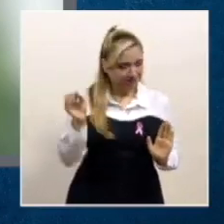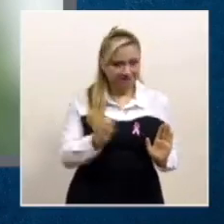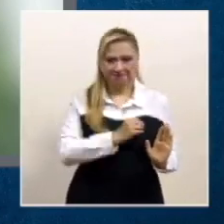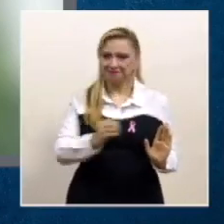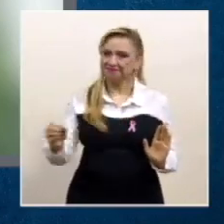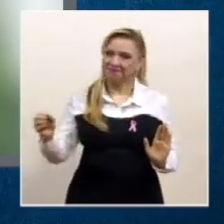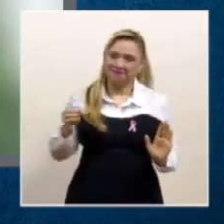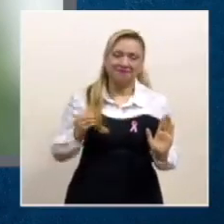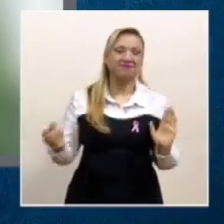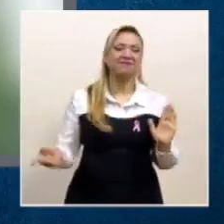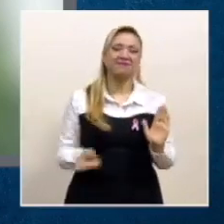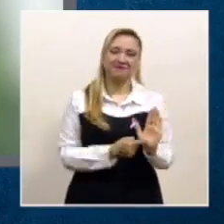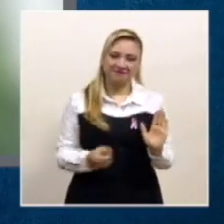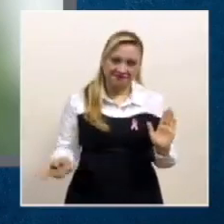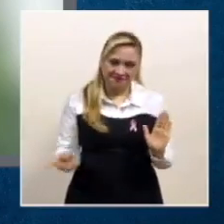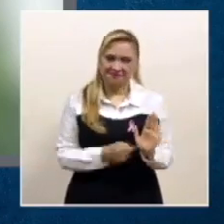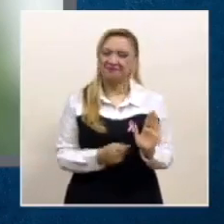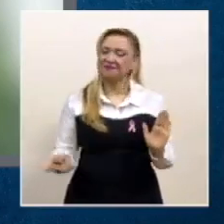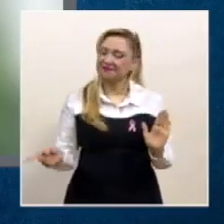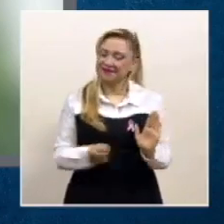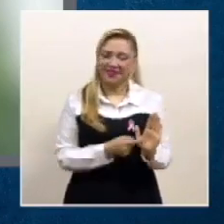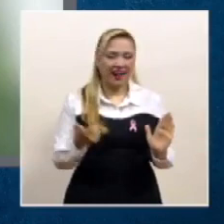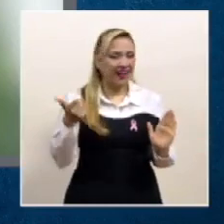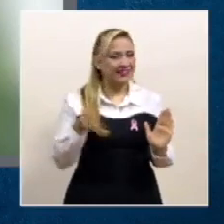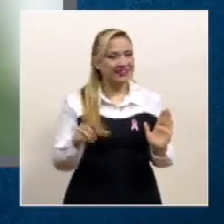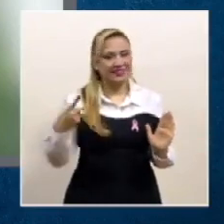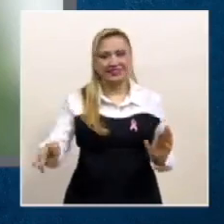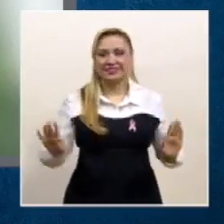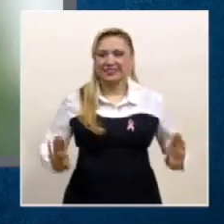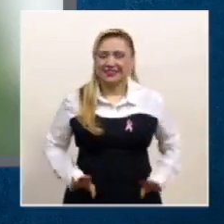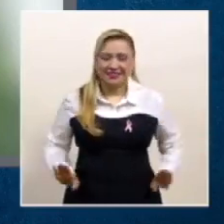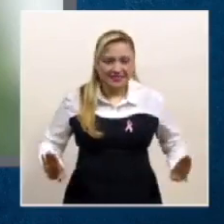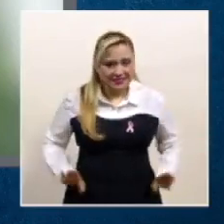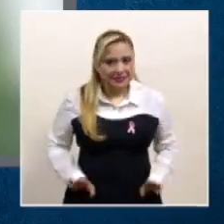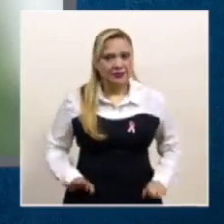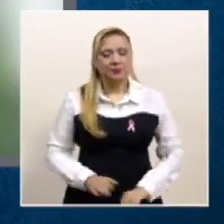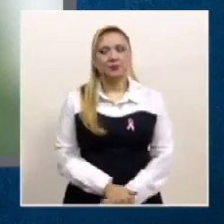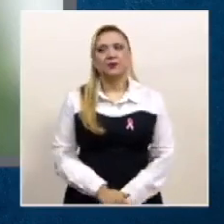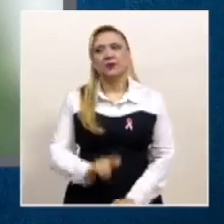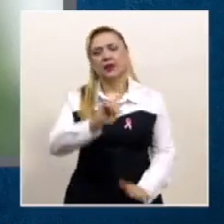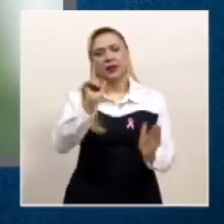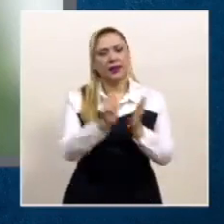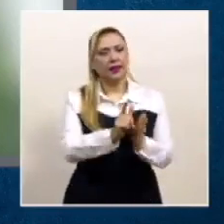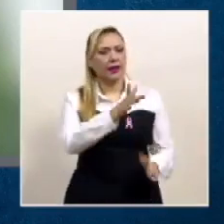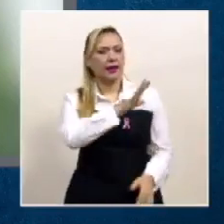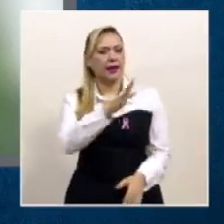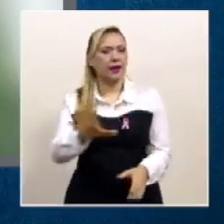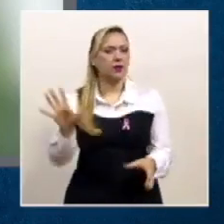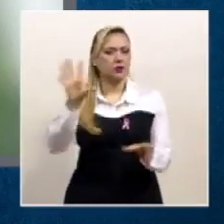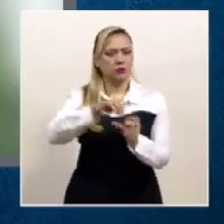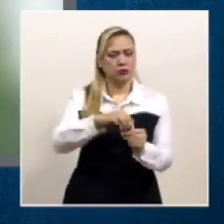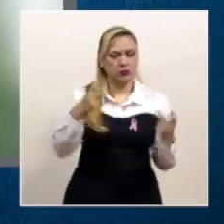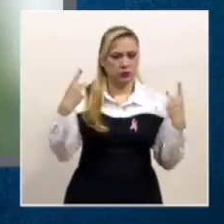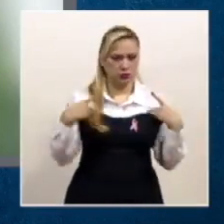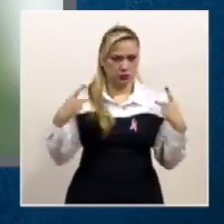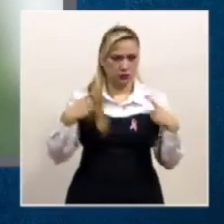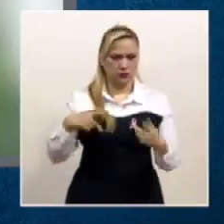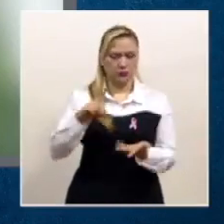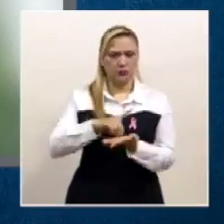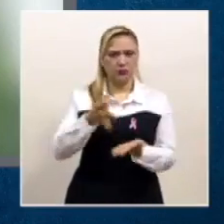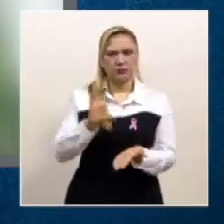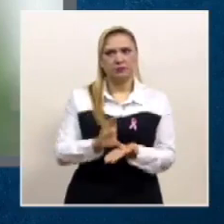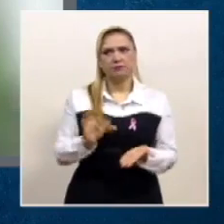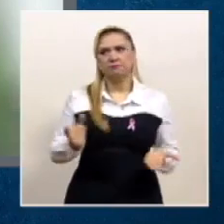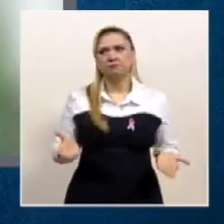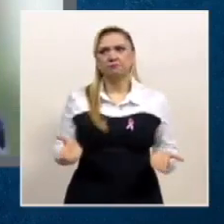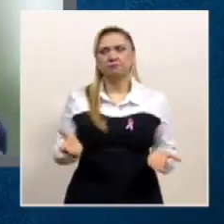cabe a la interpretación y tienen que ser razonados. La Ley General para la Inclusión de las Personas con Discapacidad es, llamémosle